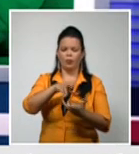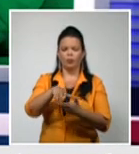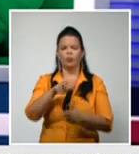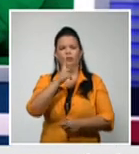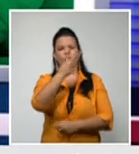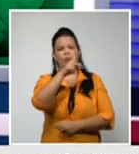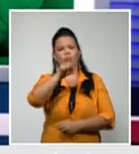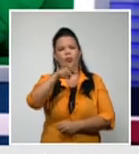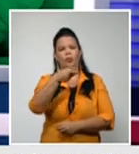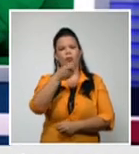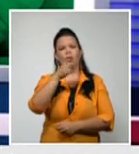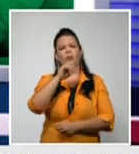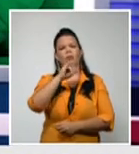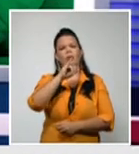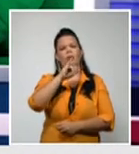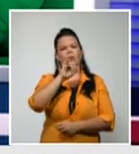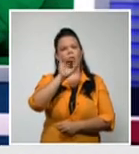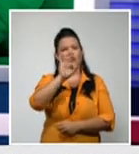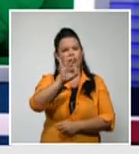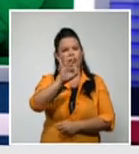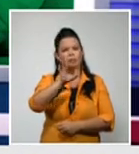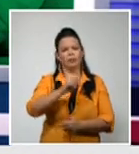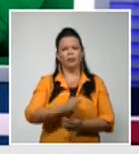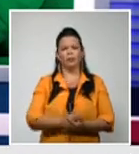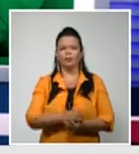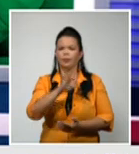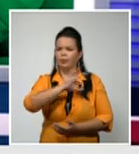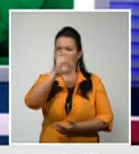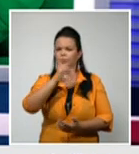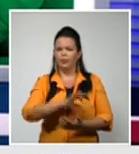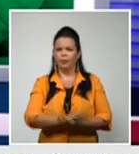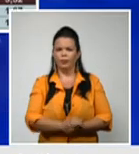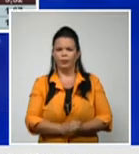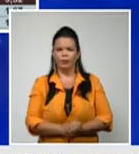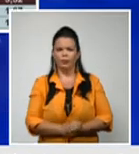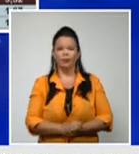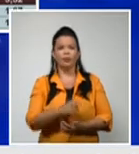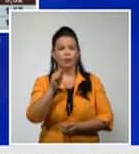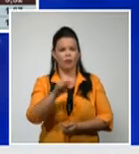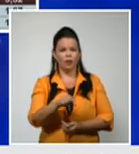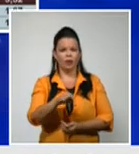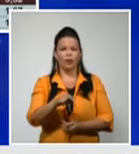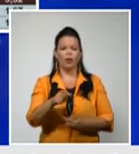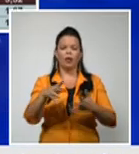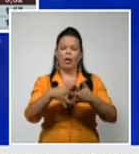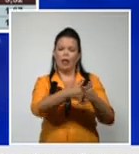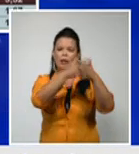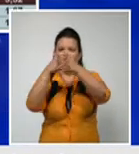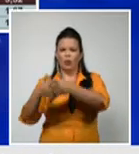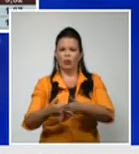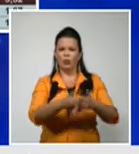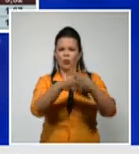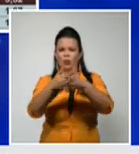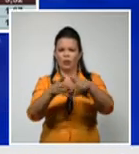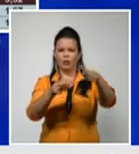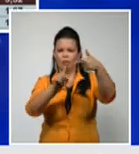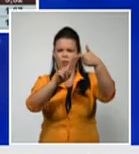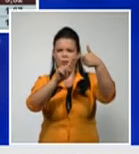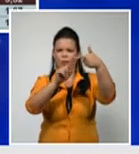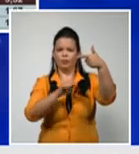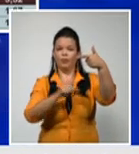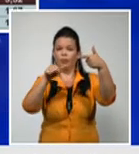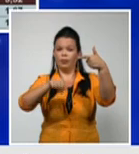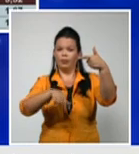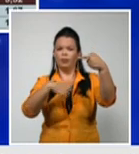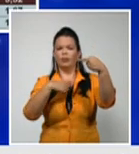2,36%. En el mundo, Estados Unidos a la cabeza, ya en estos momentos con más